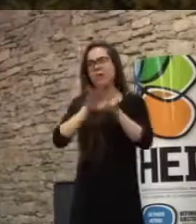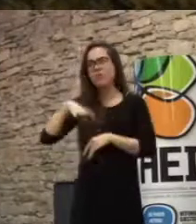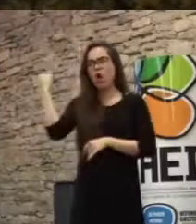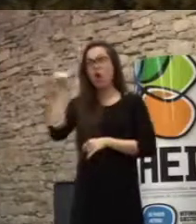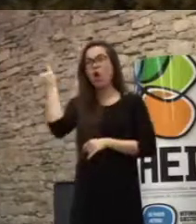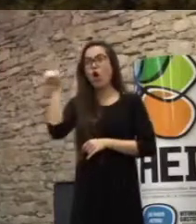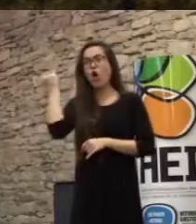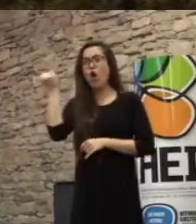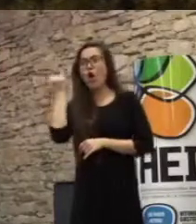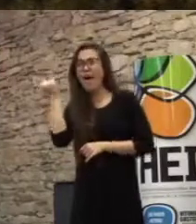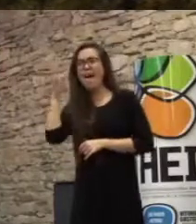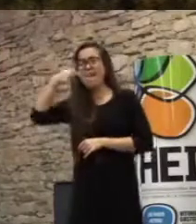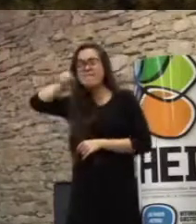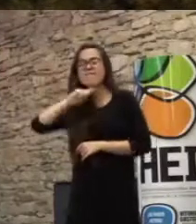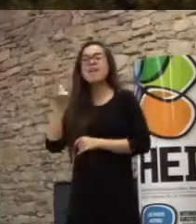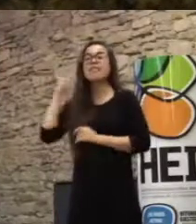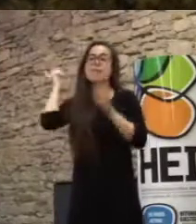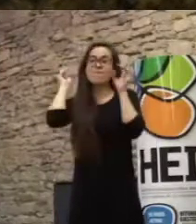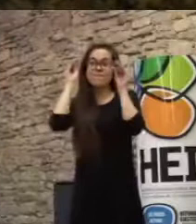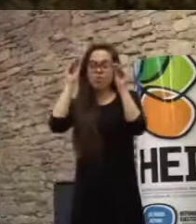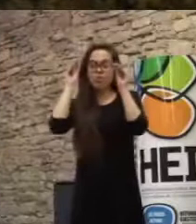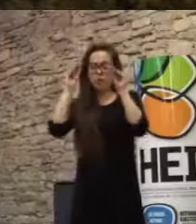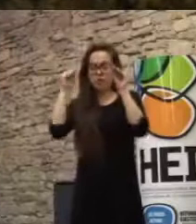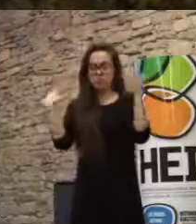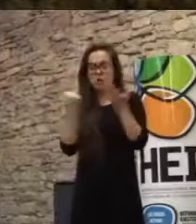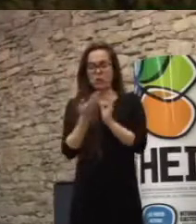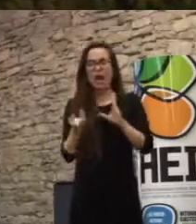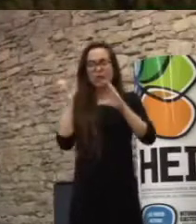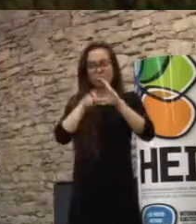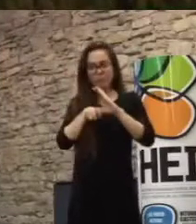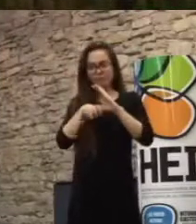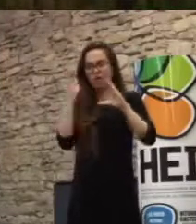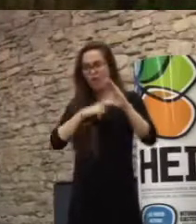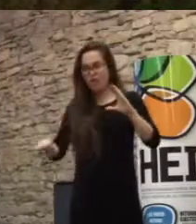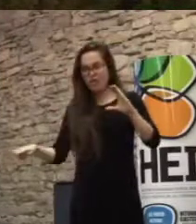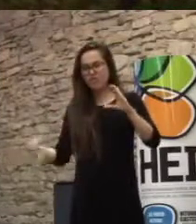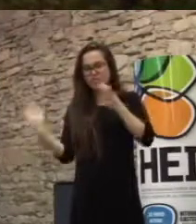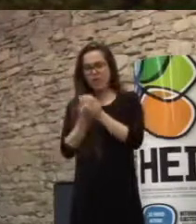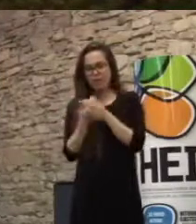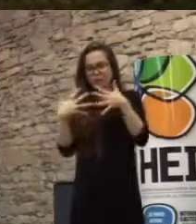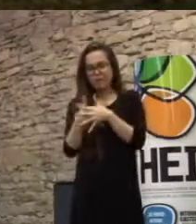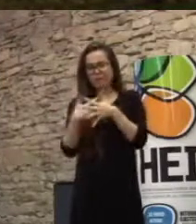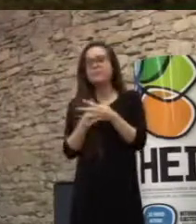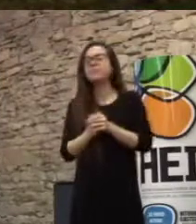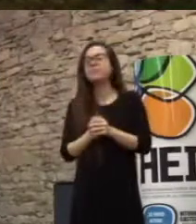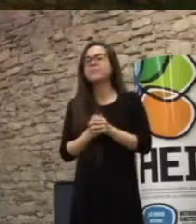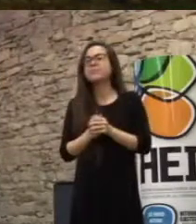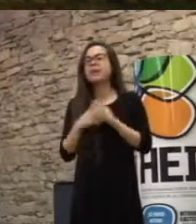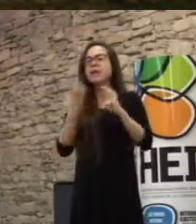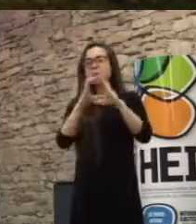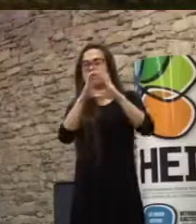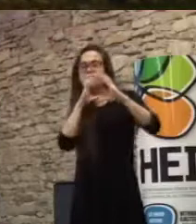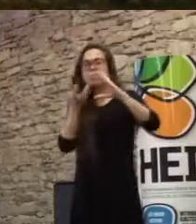del gobierno navarra allí al fondo en autobús rodeado de niños entonces se quedó el primer pase se quedó al segundo pase